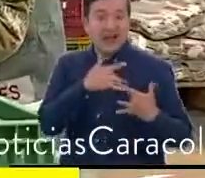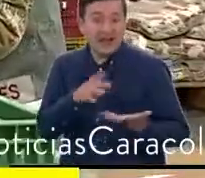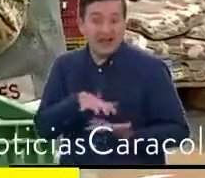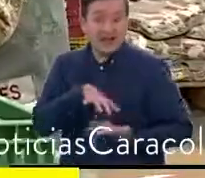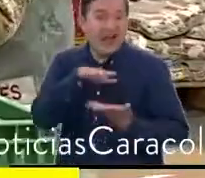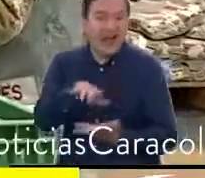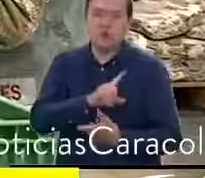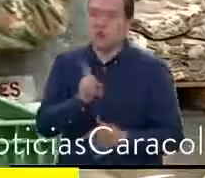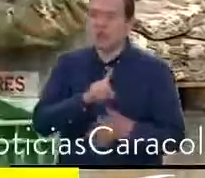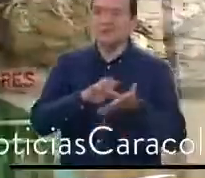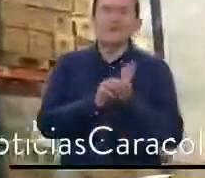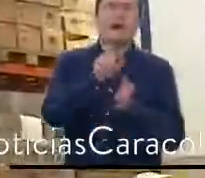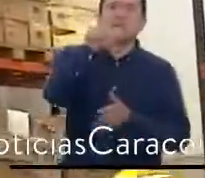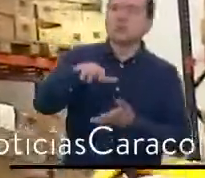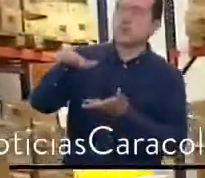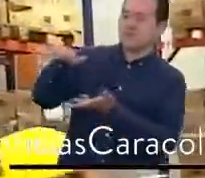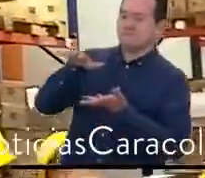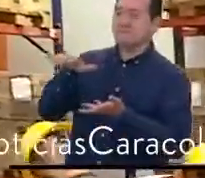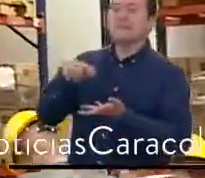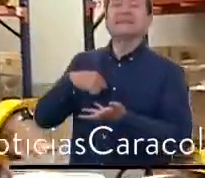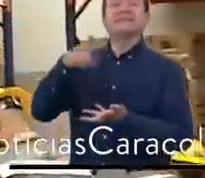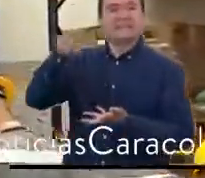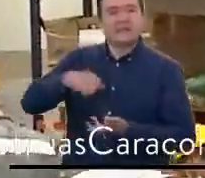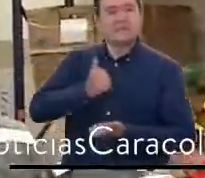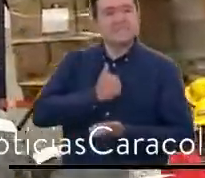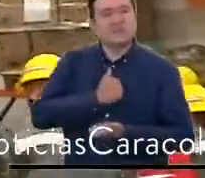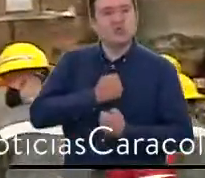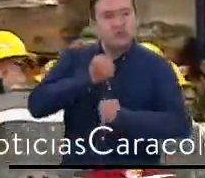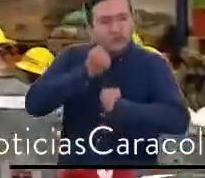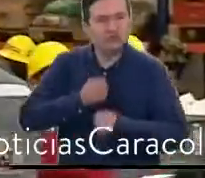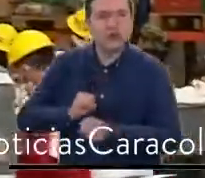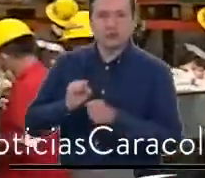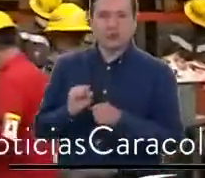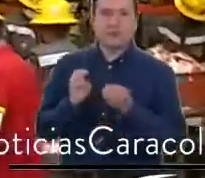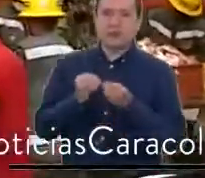entender en que es necesario esforzarse y en algunas oportunidades ofrecer algo a cambio.